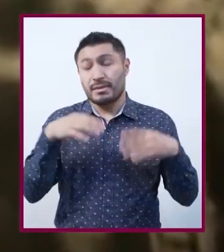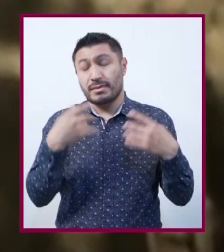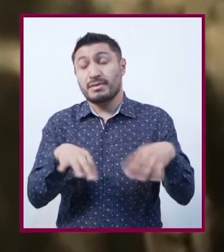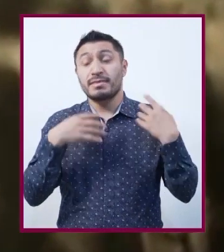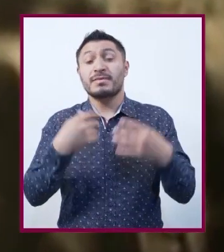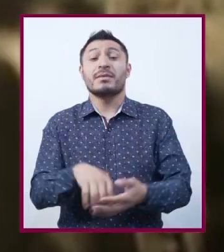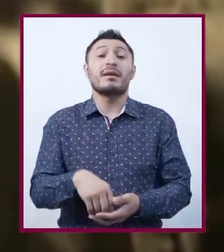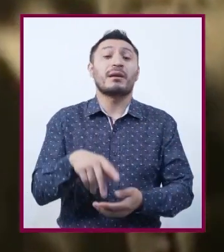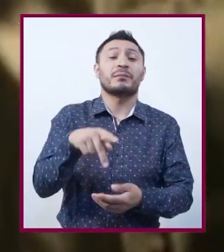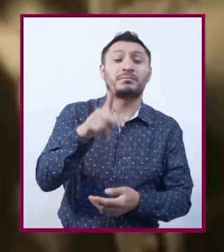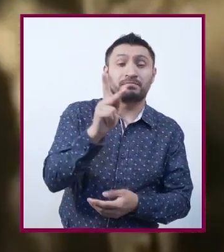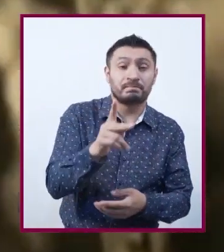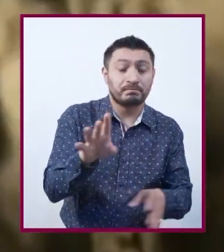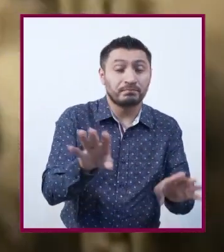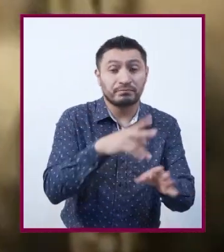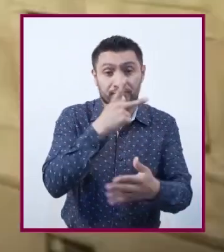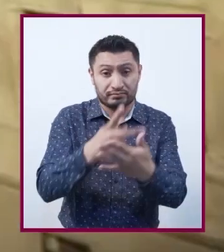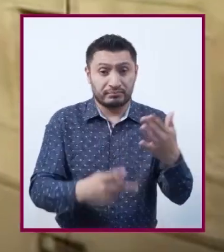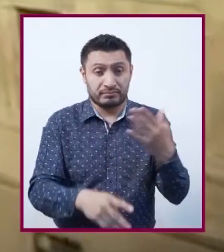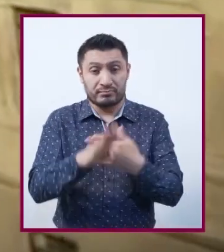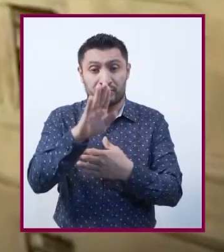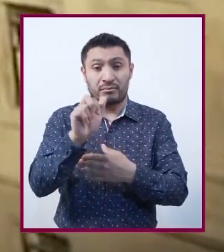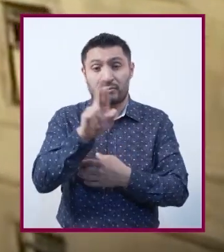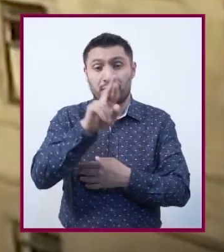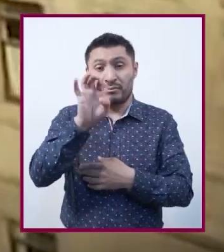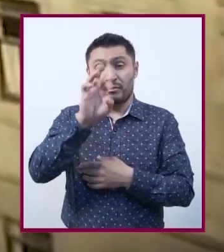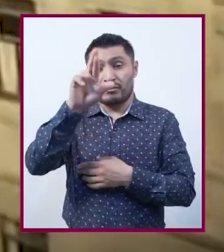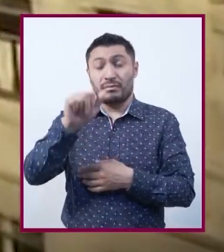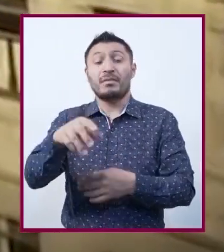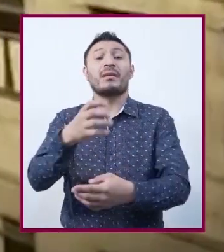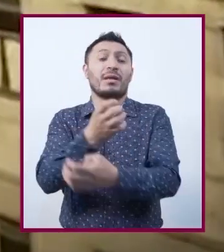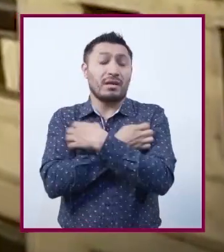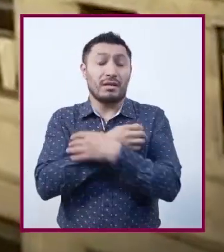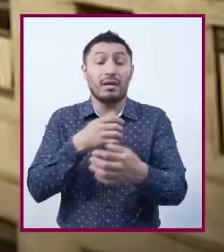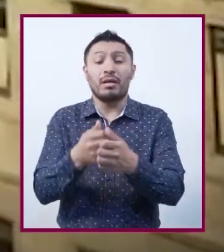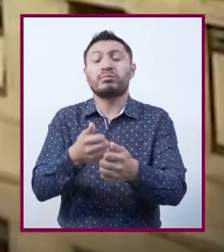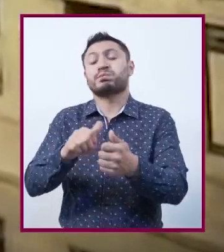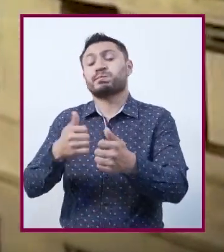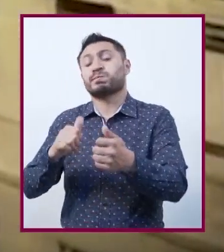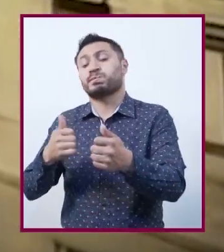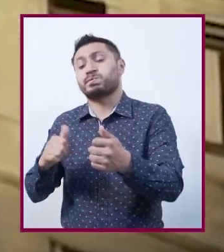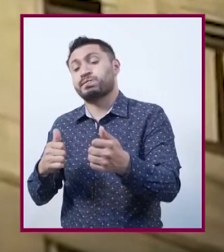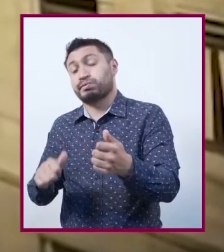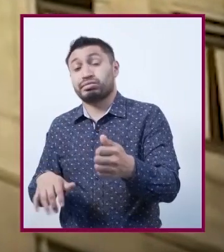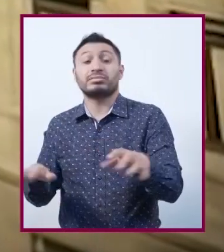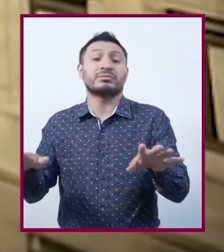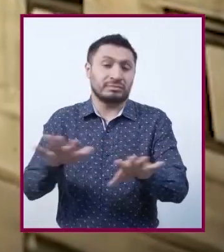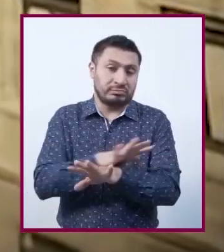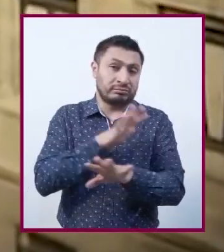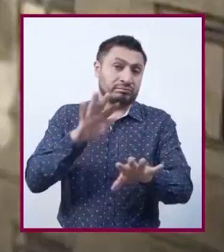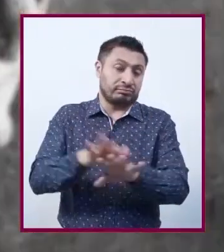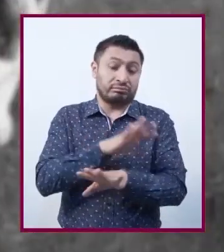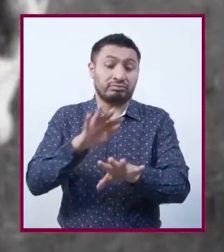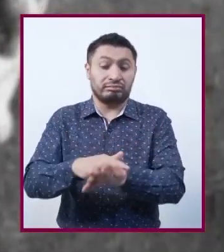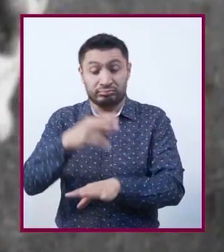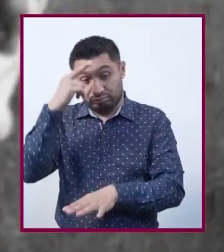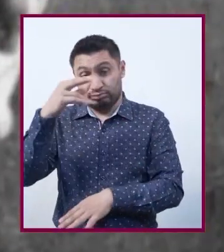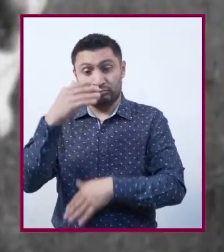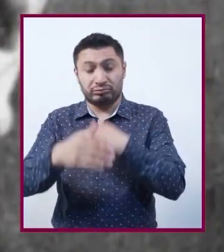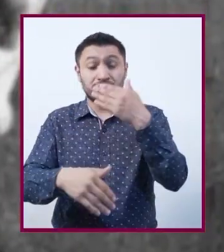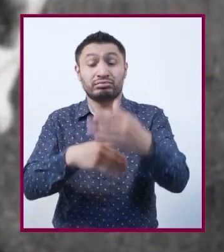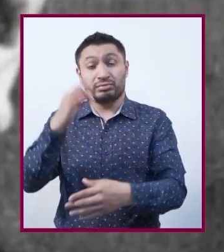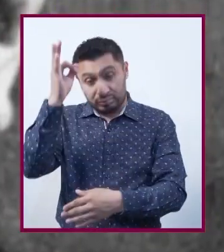No obstante, el llamado Plan Barreda de Educación quedó rezagado ante los cambios que vivió el país. El